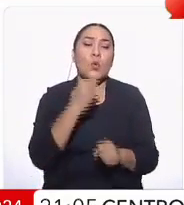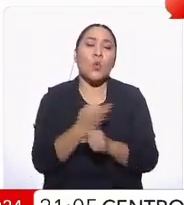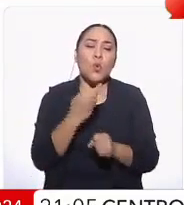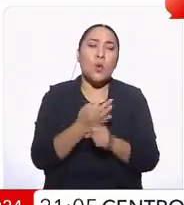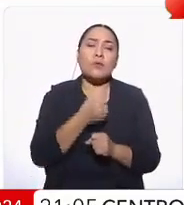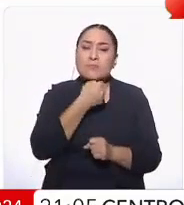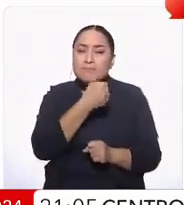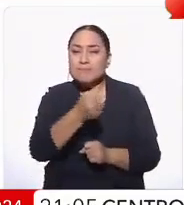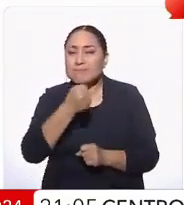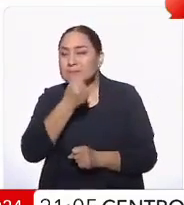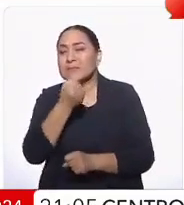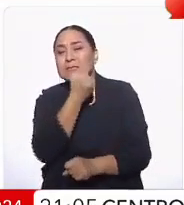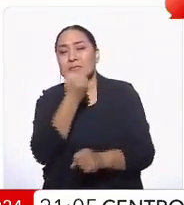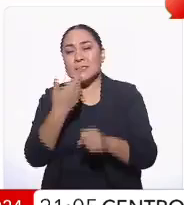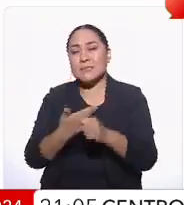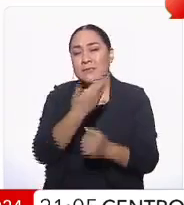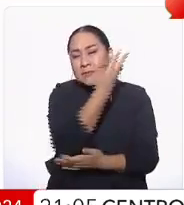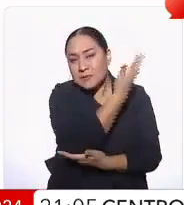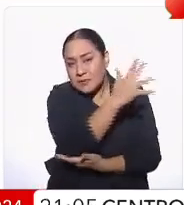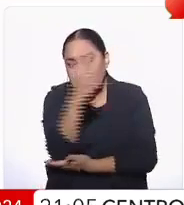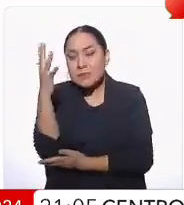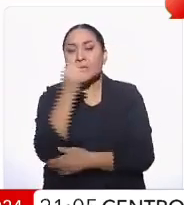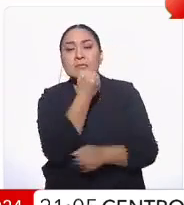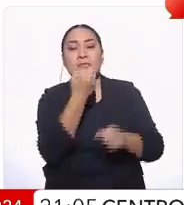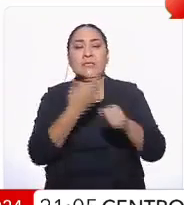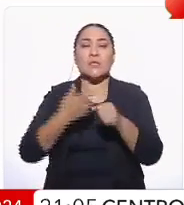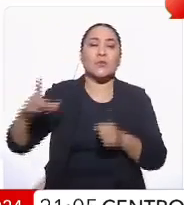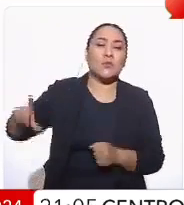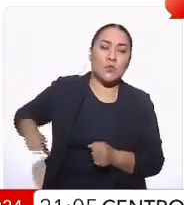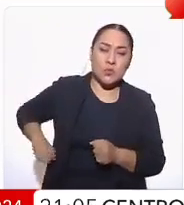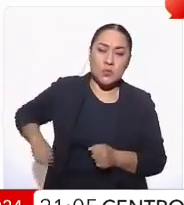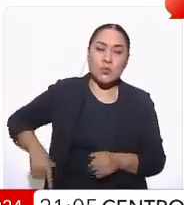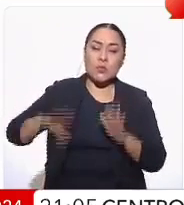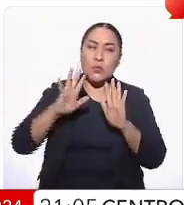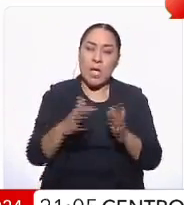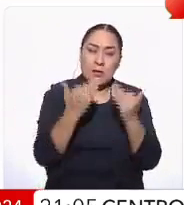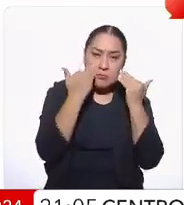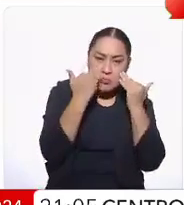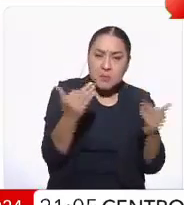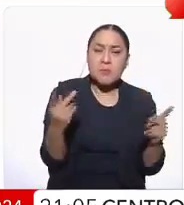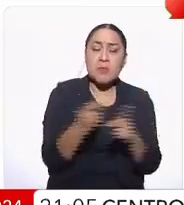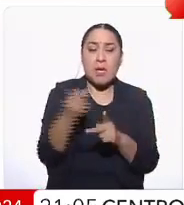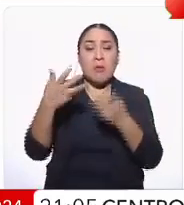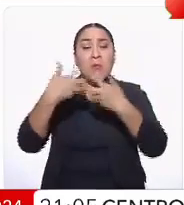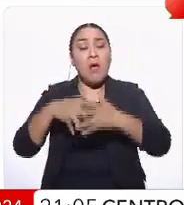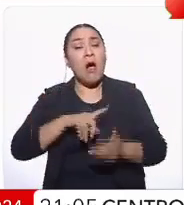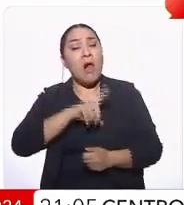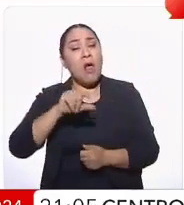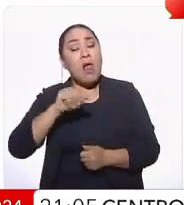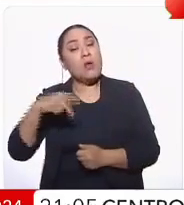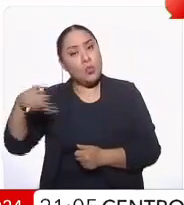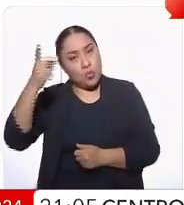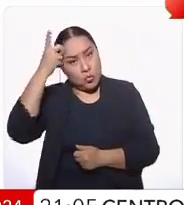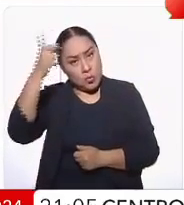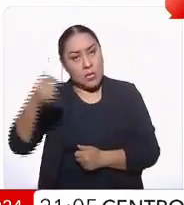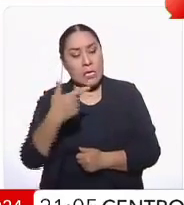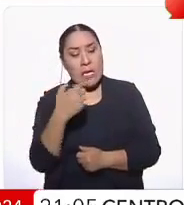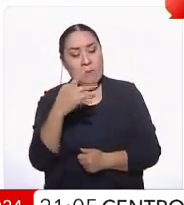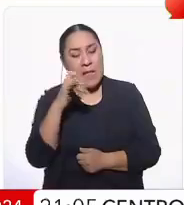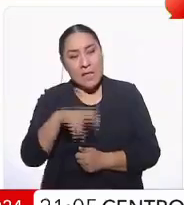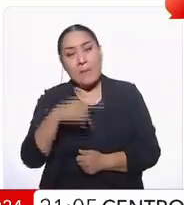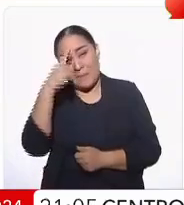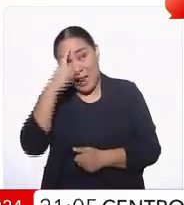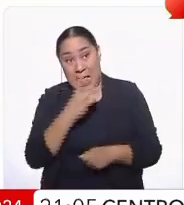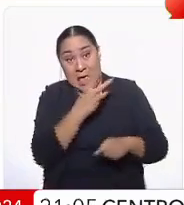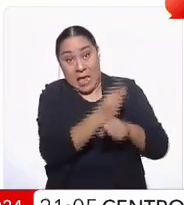de las Secretarías de Medio Ambiente y de Gobernación deja patentes las prácticas dilatorias de la empresa propiedad de Germán Larrea para evitar